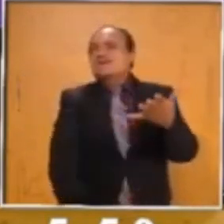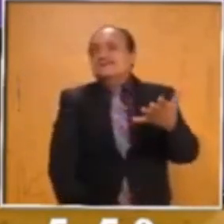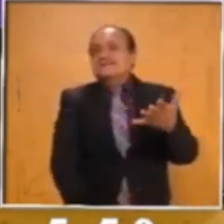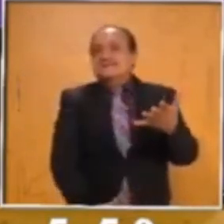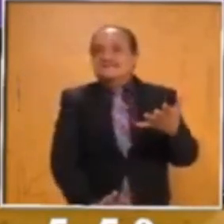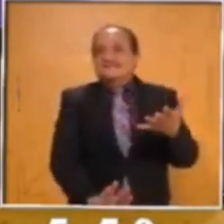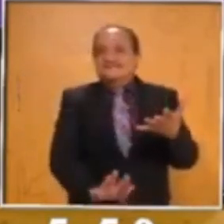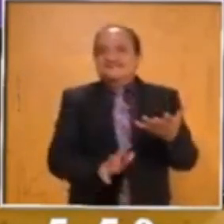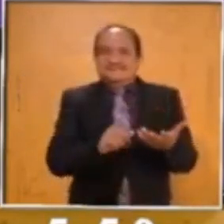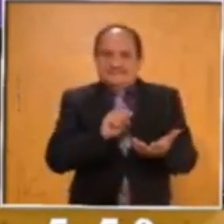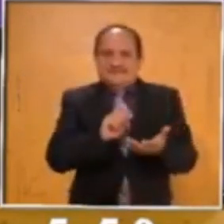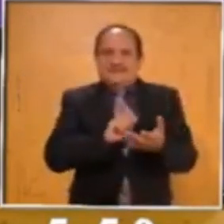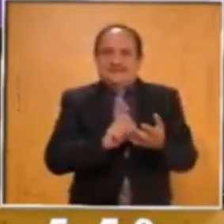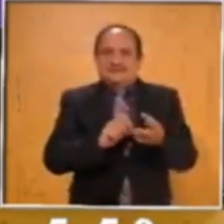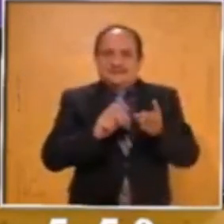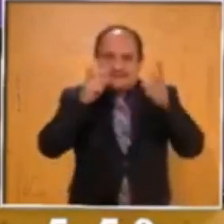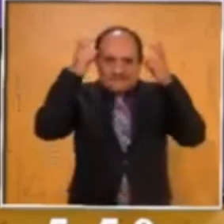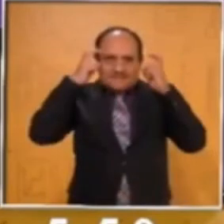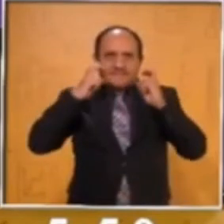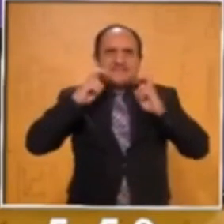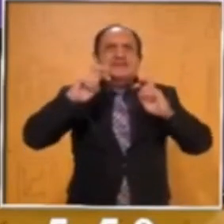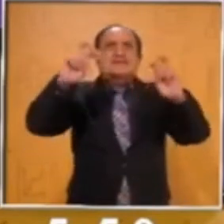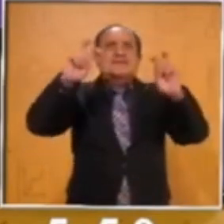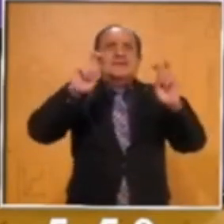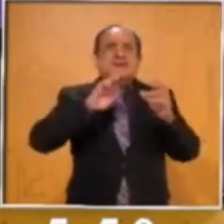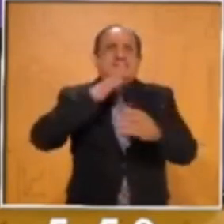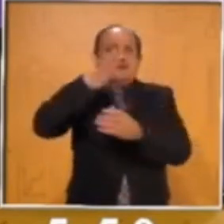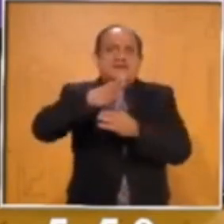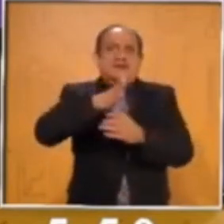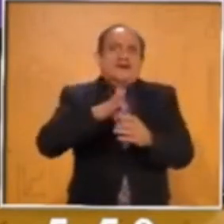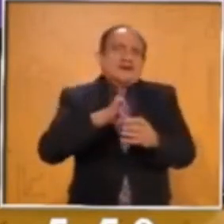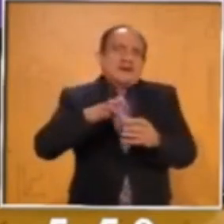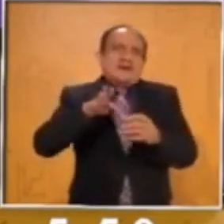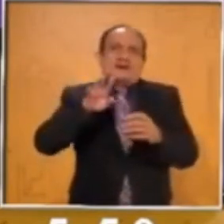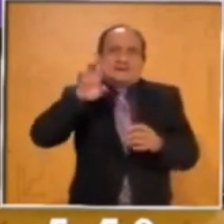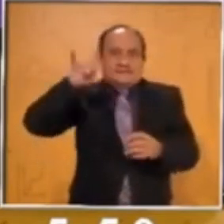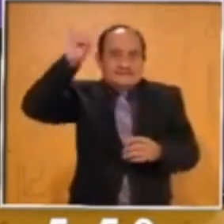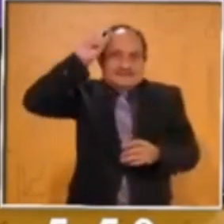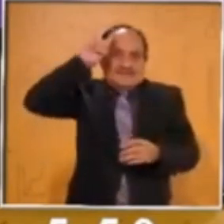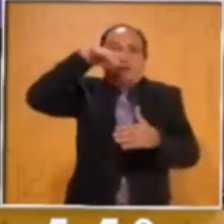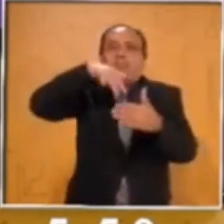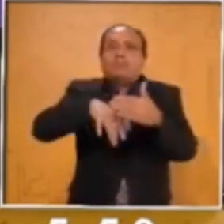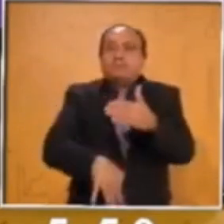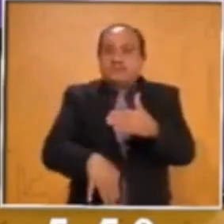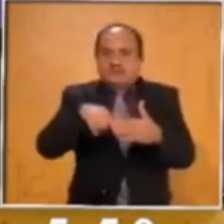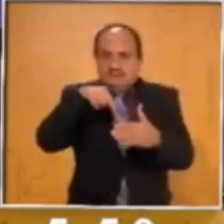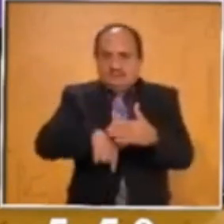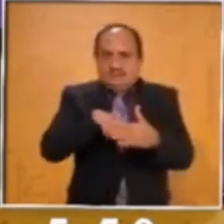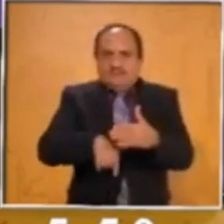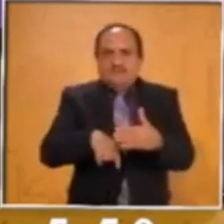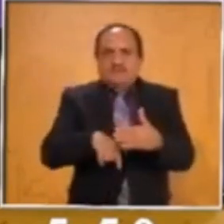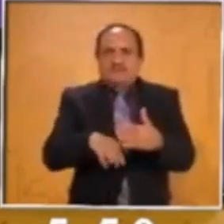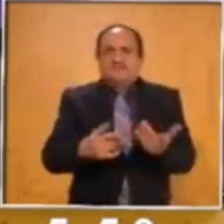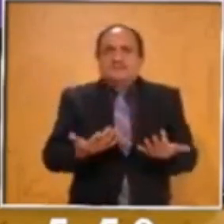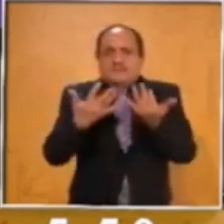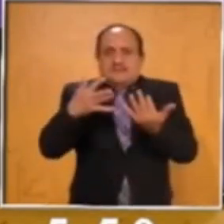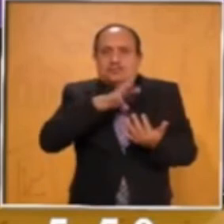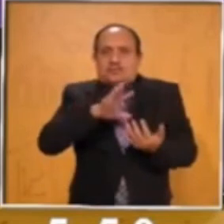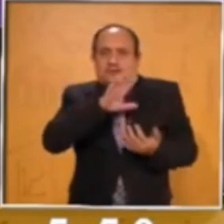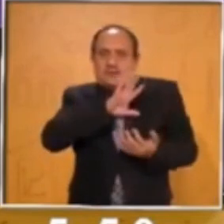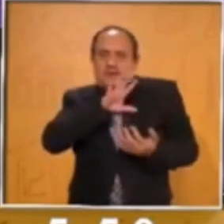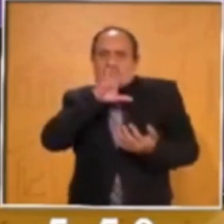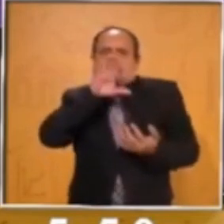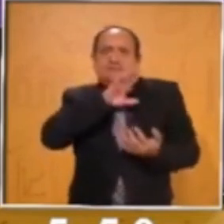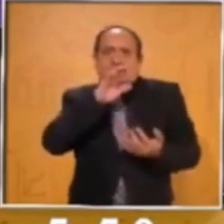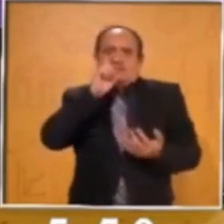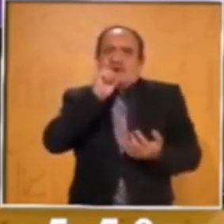Comedia trata del viaje de Dante hacia los círculos del infierno, buscando el alma de su amada, y